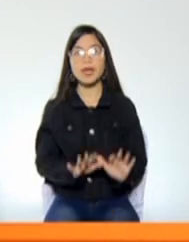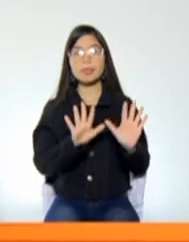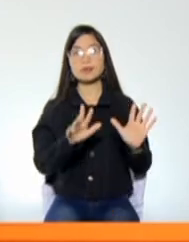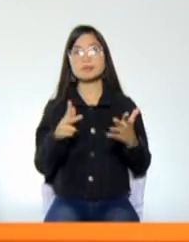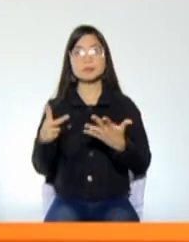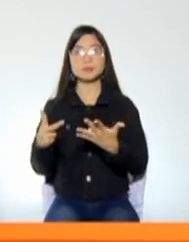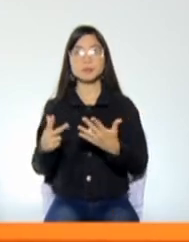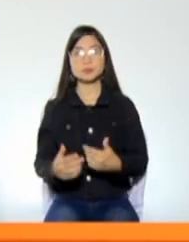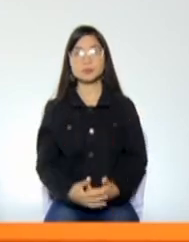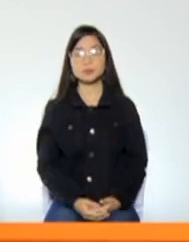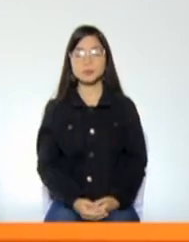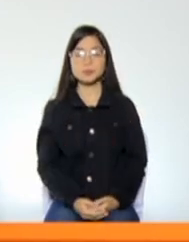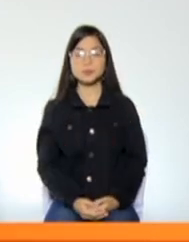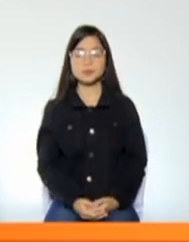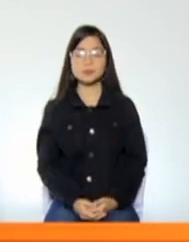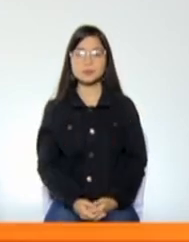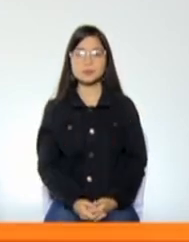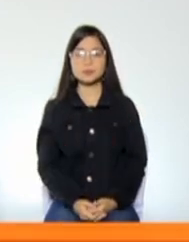18,